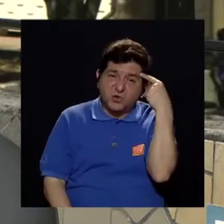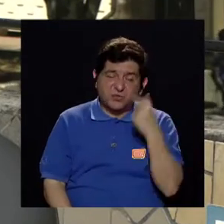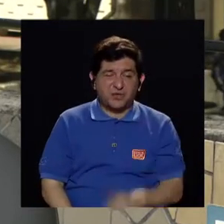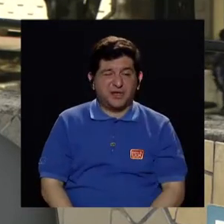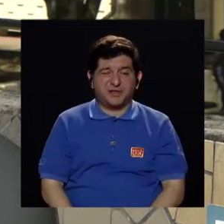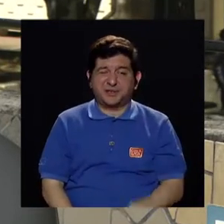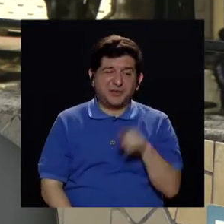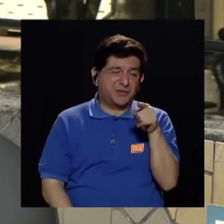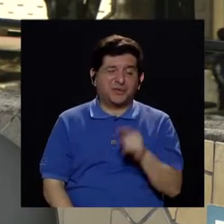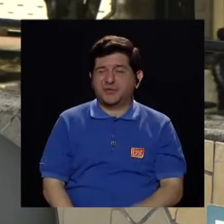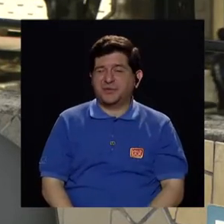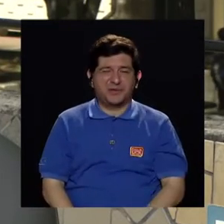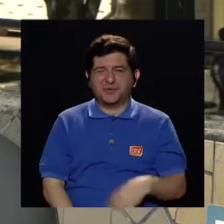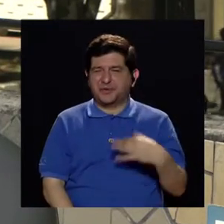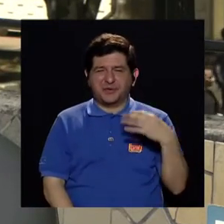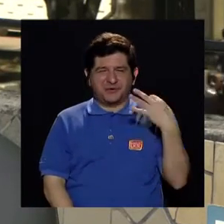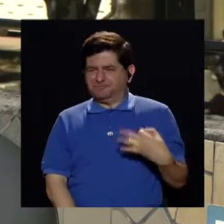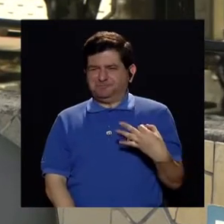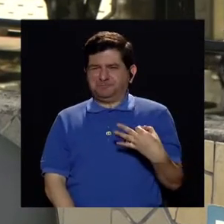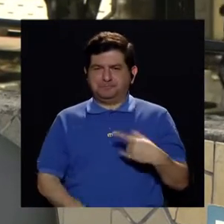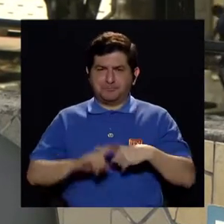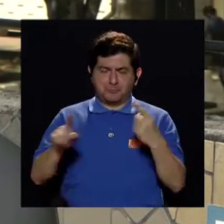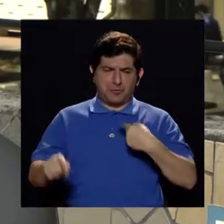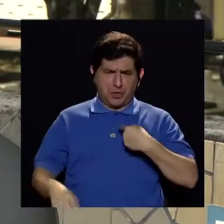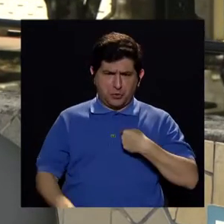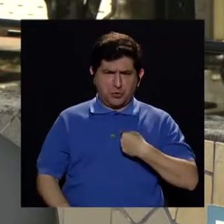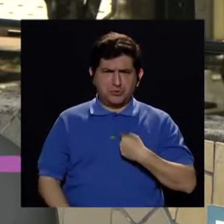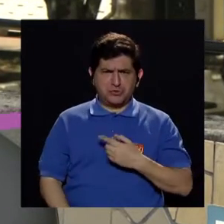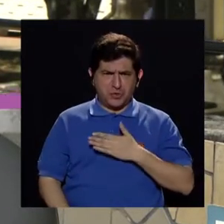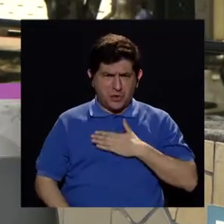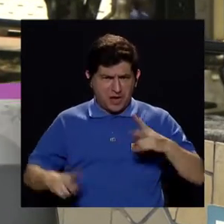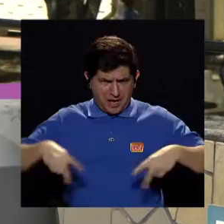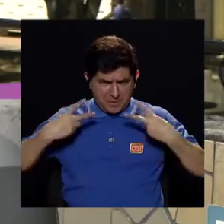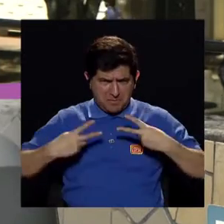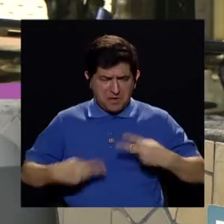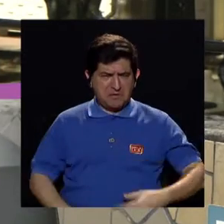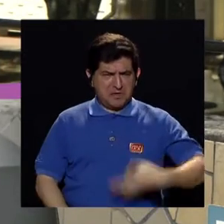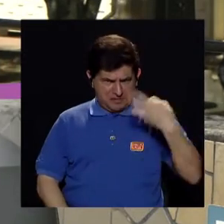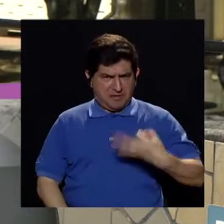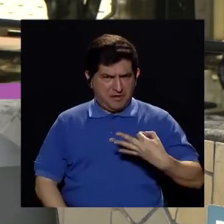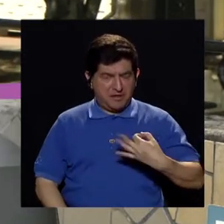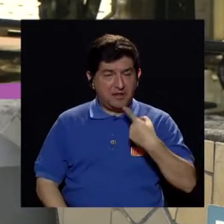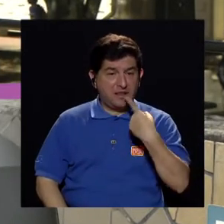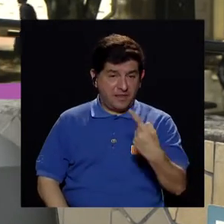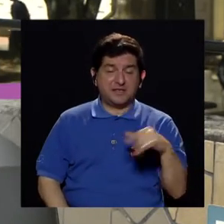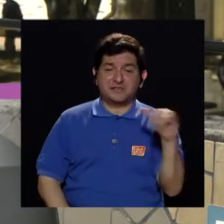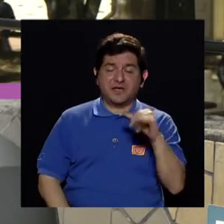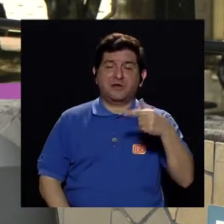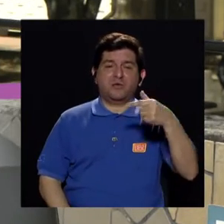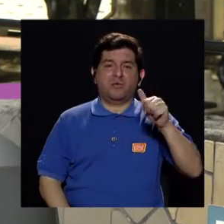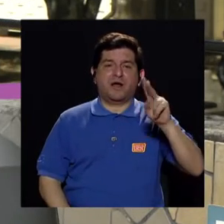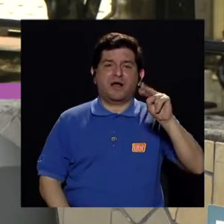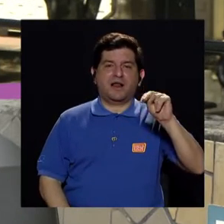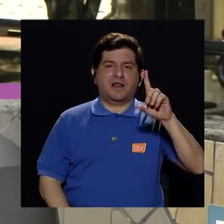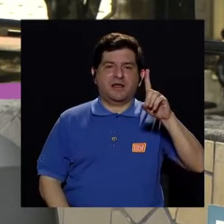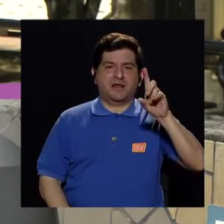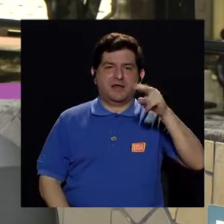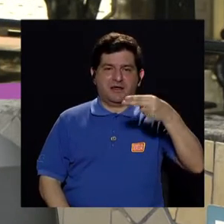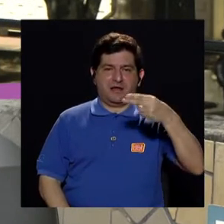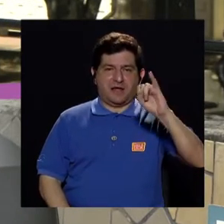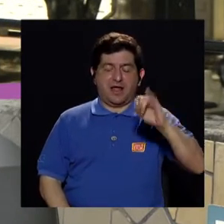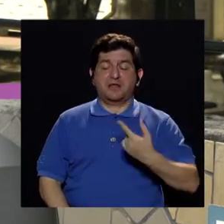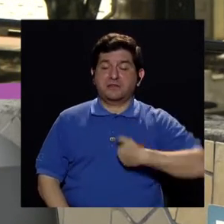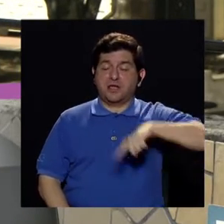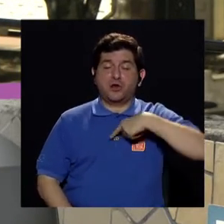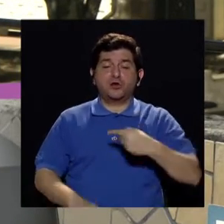es el más íntegro, pero yo estoy siendo íntegra en mi vida. Decía Gandhi también, seamos el cambio que queramos ver